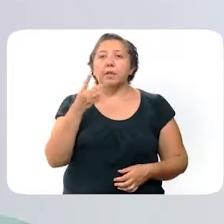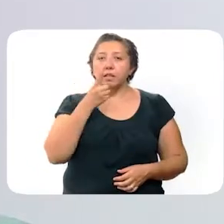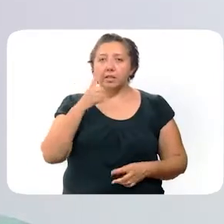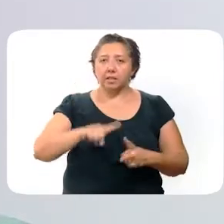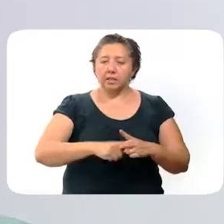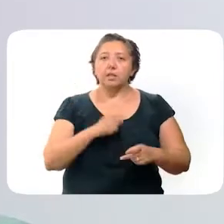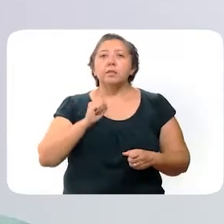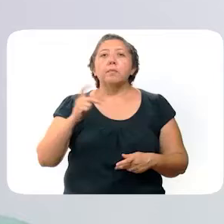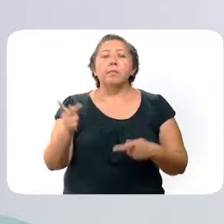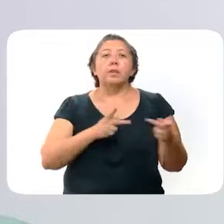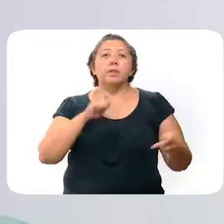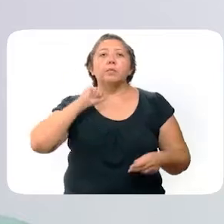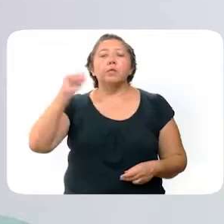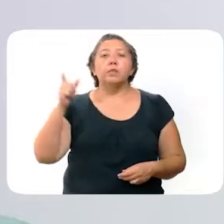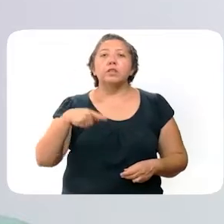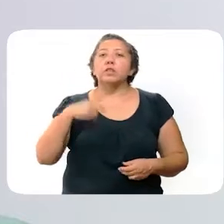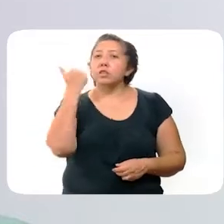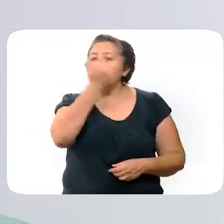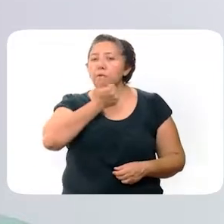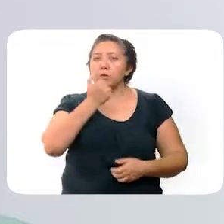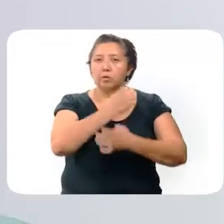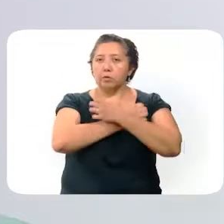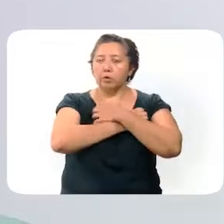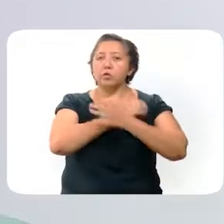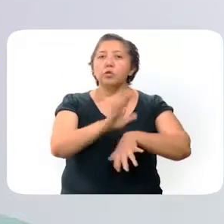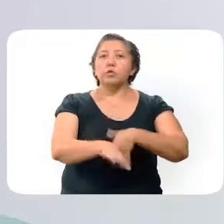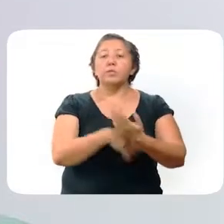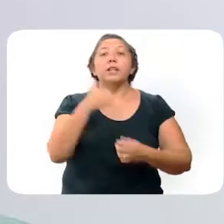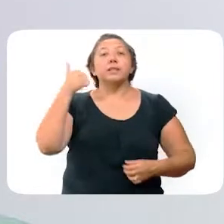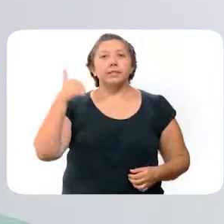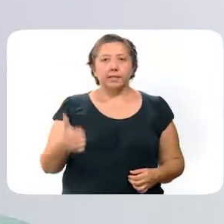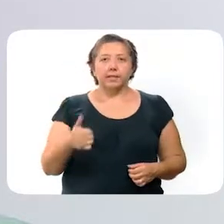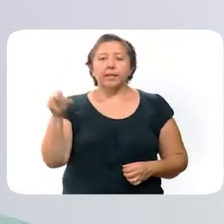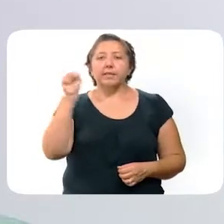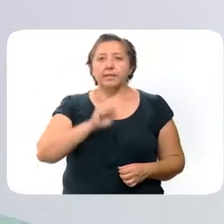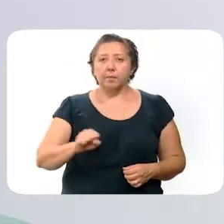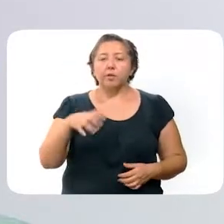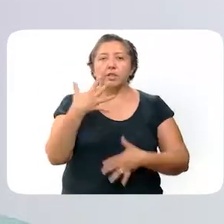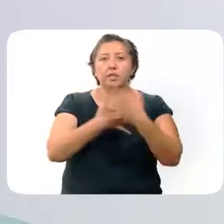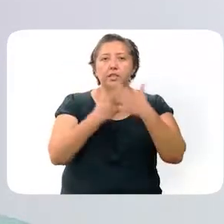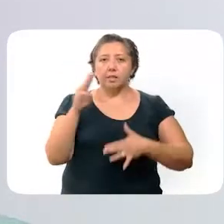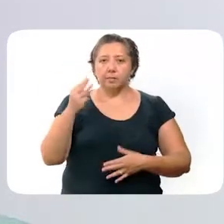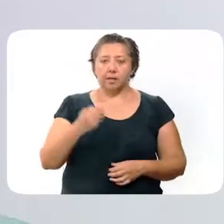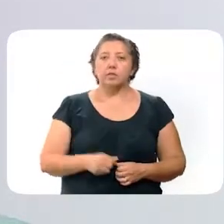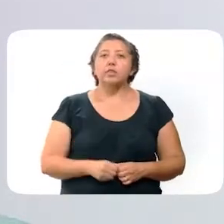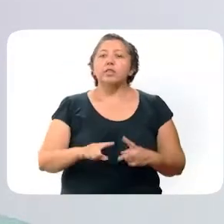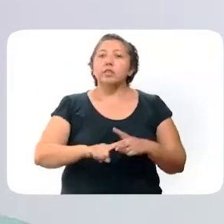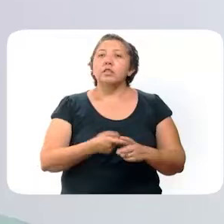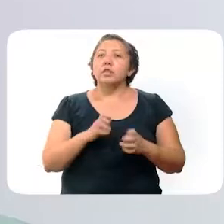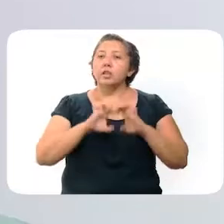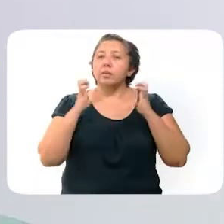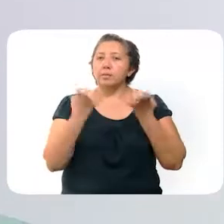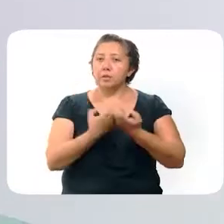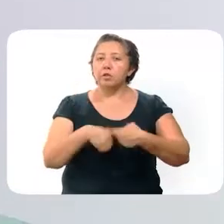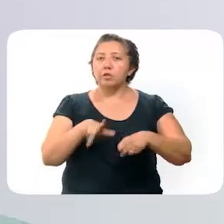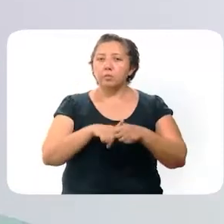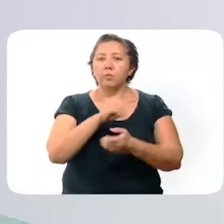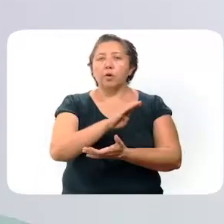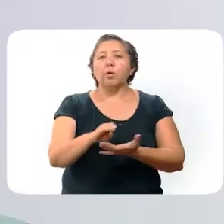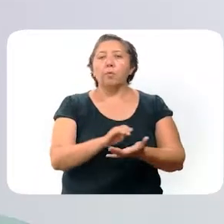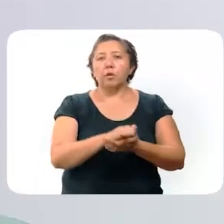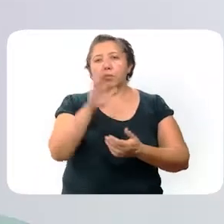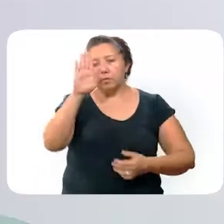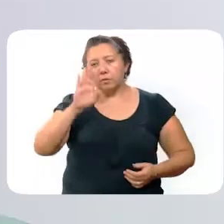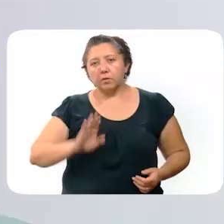las prácticas profesionales de los estudiantes de educación superior. Y 6. El sábado 15 de mayo se reactivan los eventos sociales como bodas